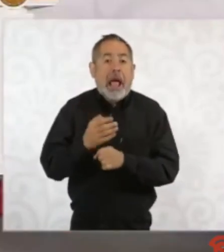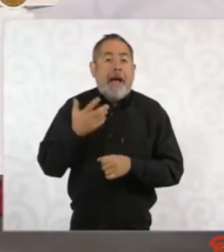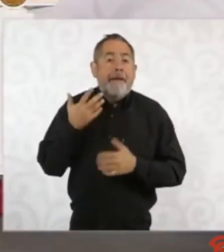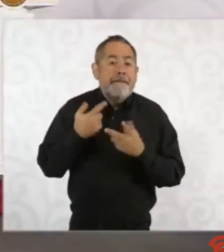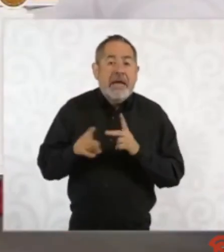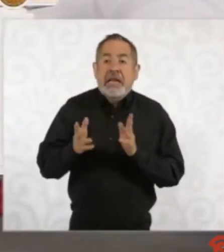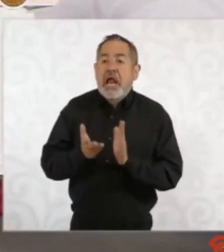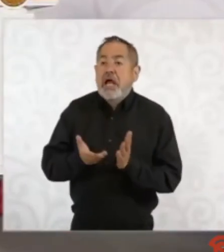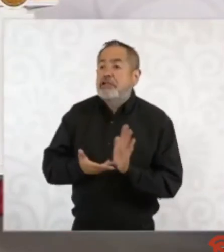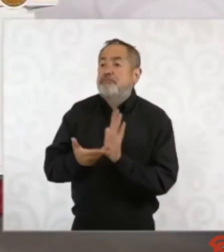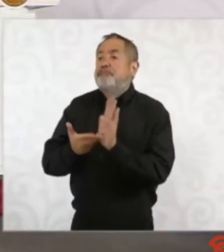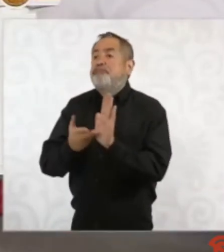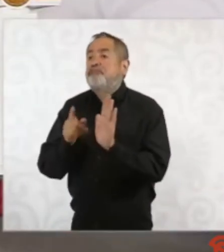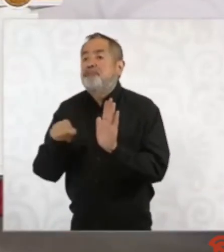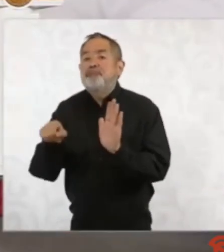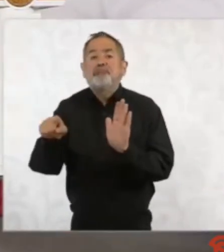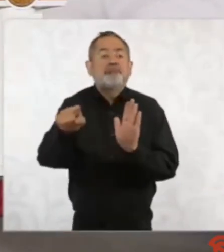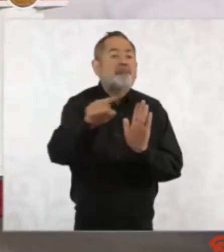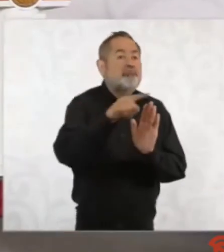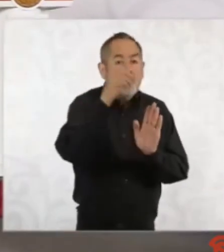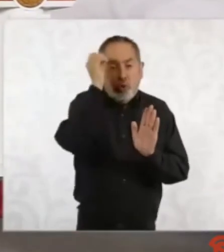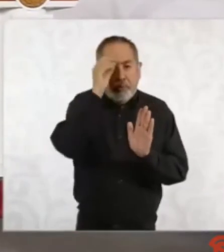pública.